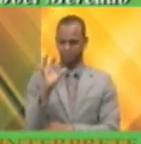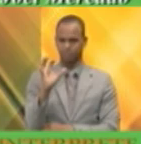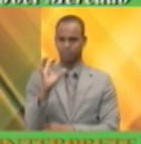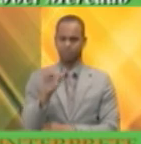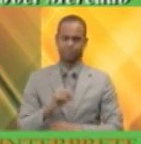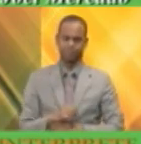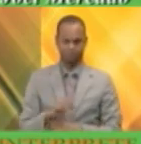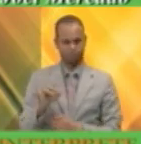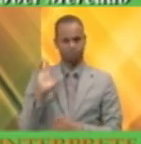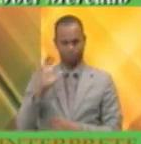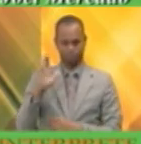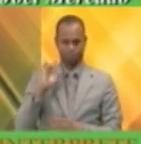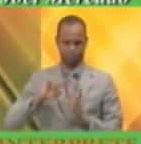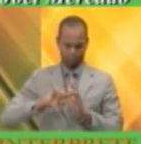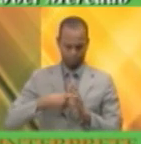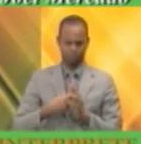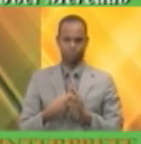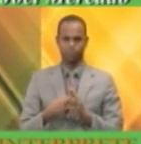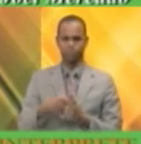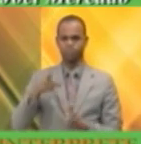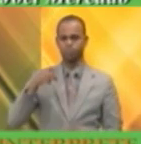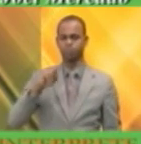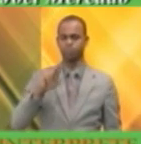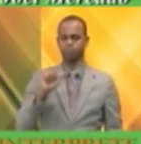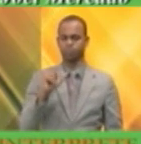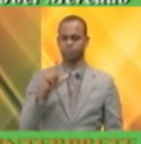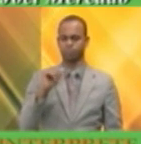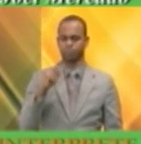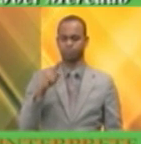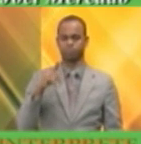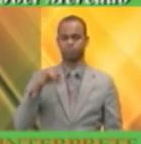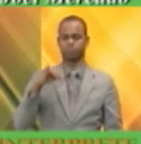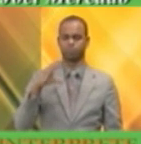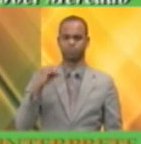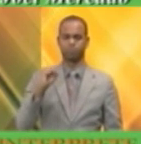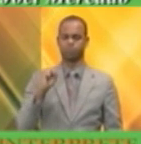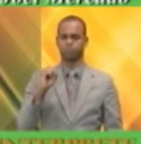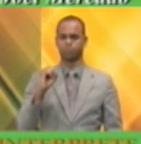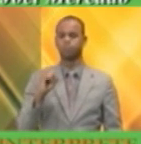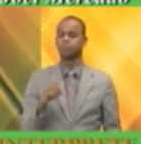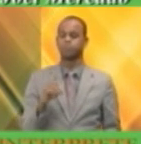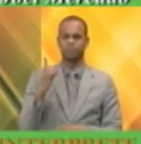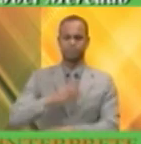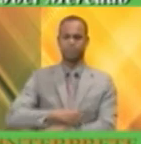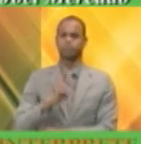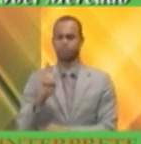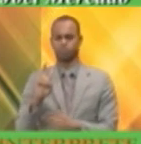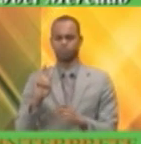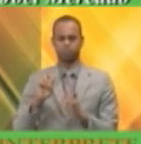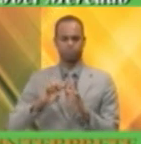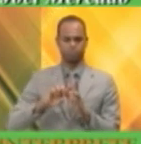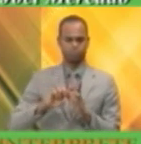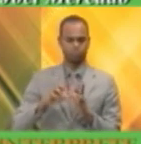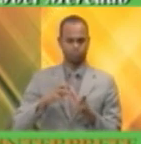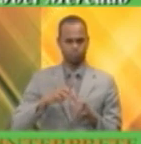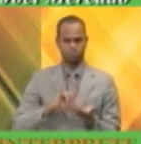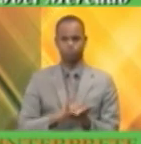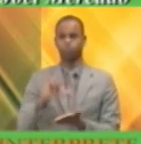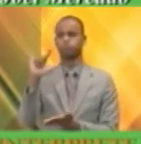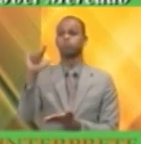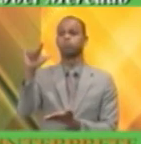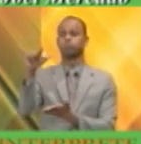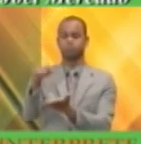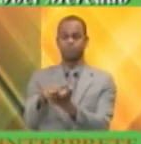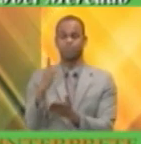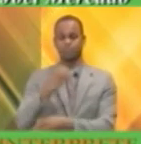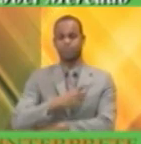de septiembre. Comienzan los Paralímpicos. Salimos de aquí el día 2, porque el día 3 tenemos que izar bandera. Llegamos a las 7 y a